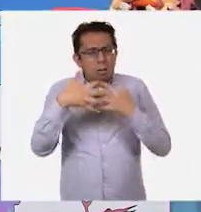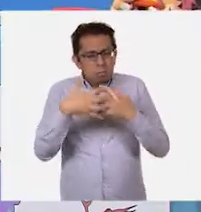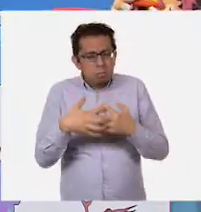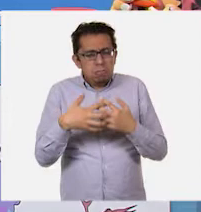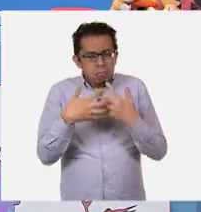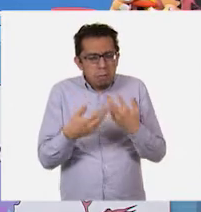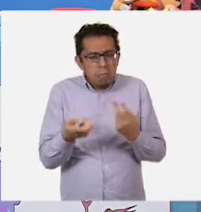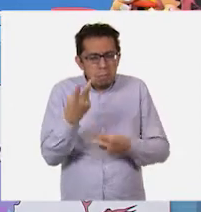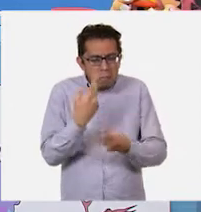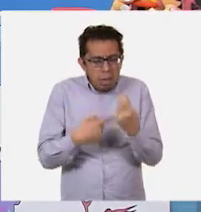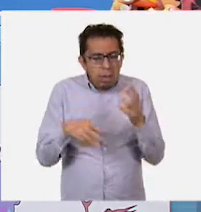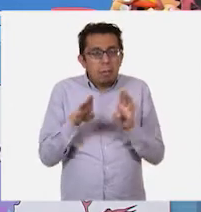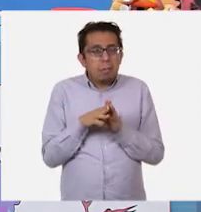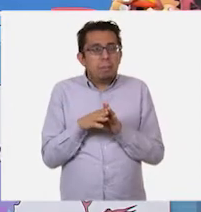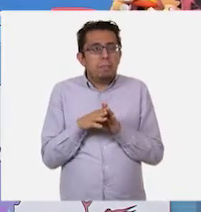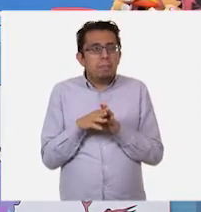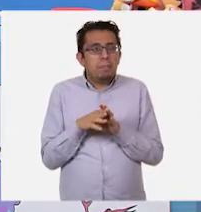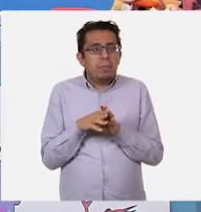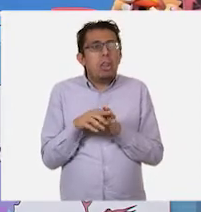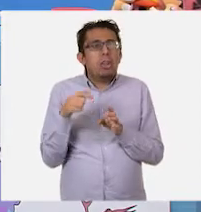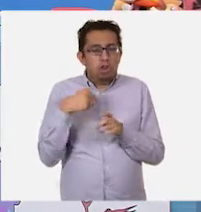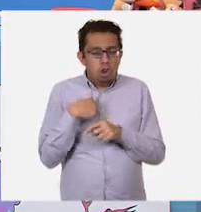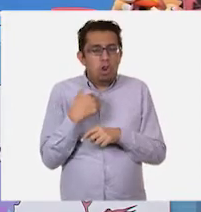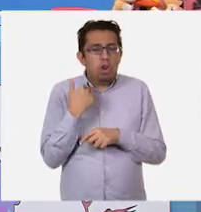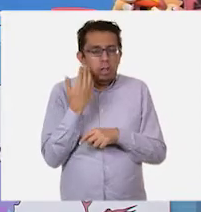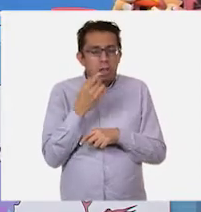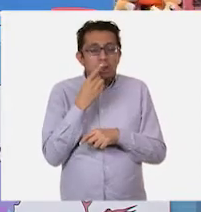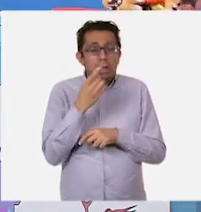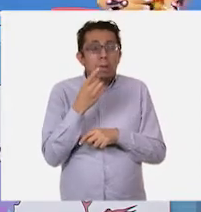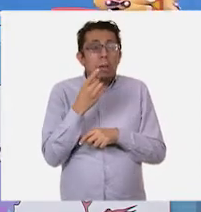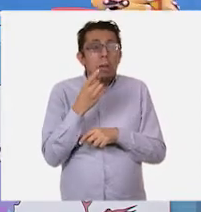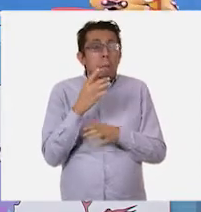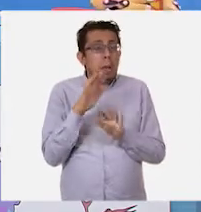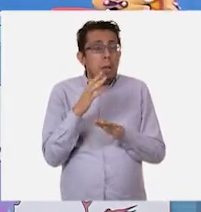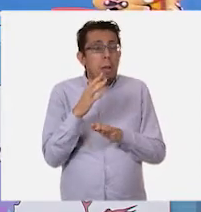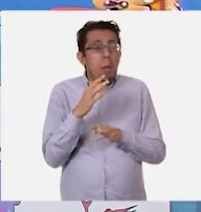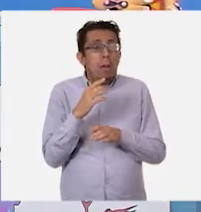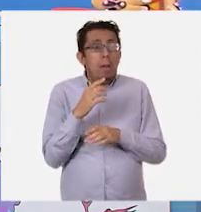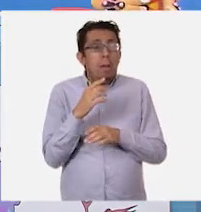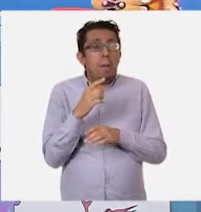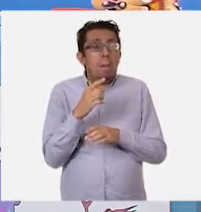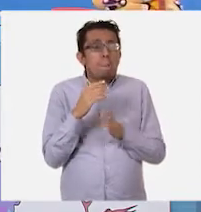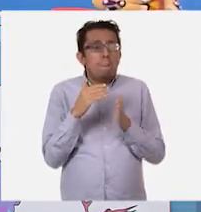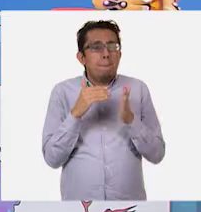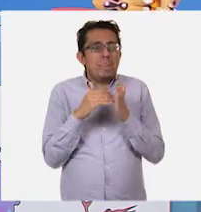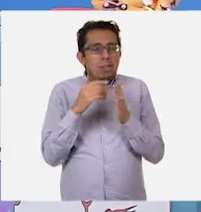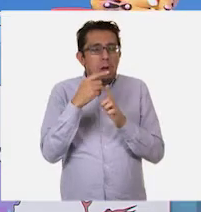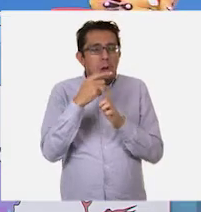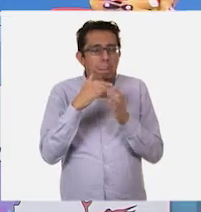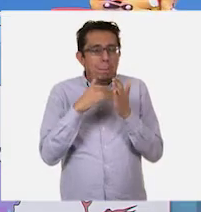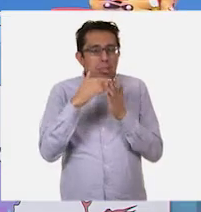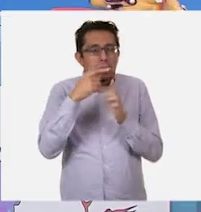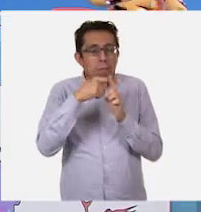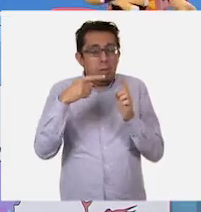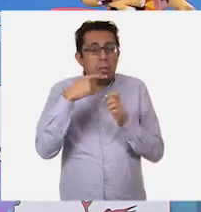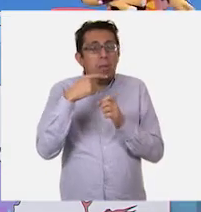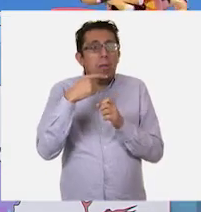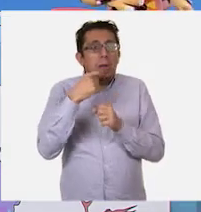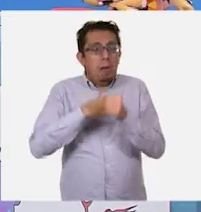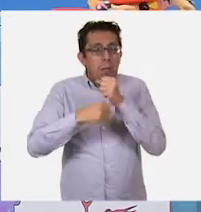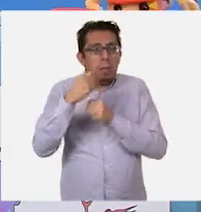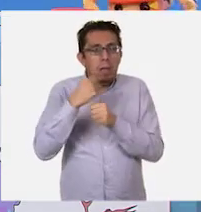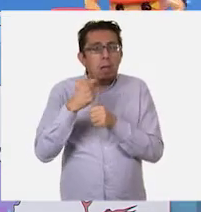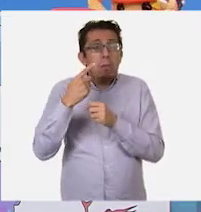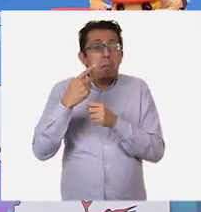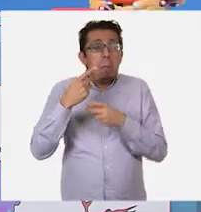pregunta, me gustaría comentarle que hace aproximadamente 1,5 millones de años, nuestros antepasados comenzaron a utilizar el